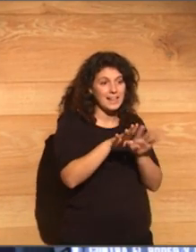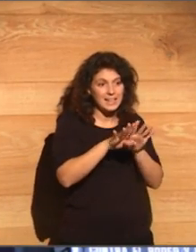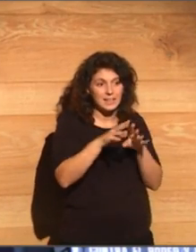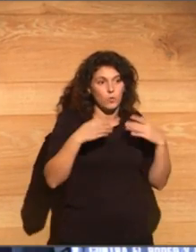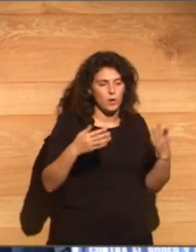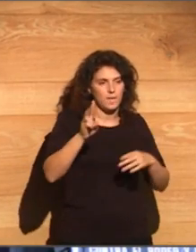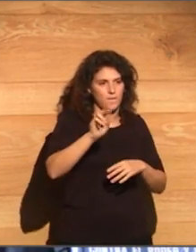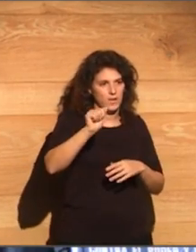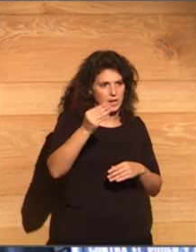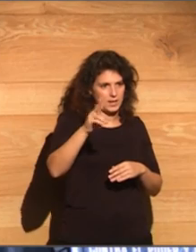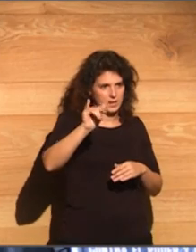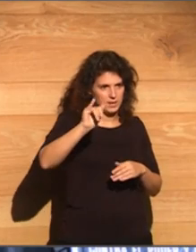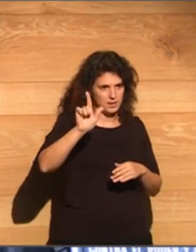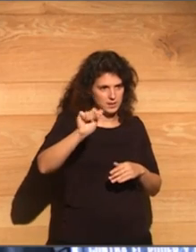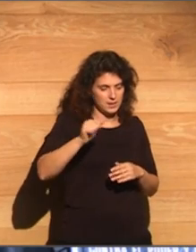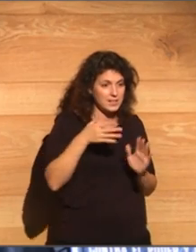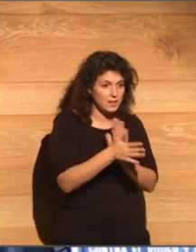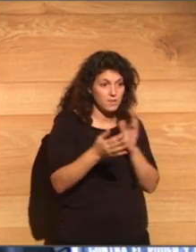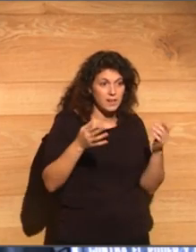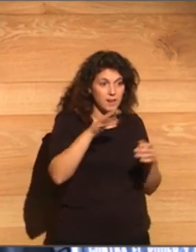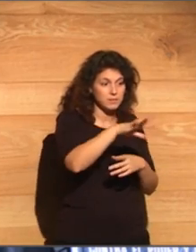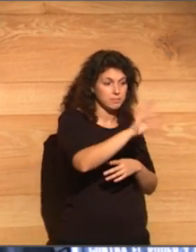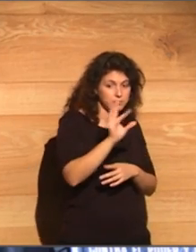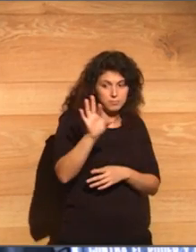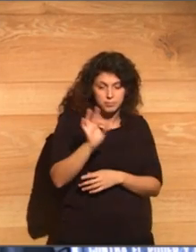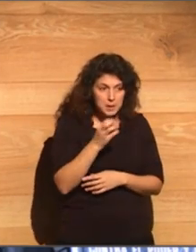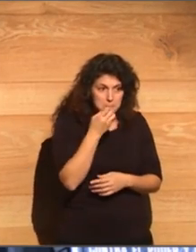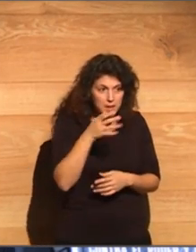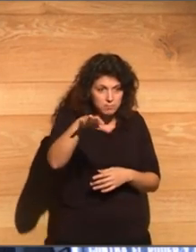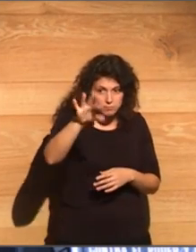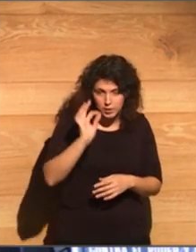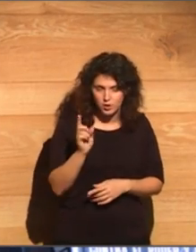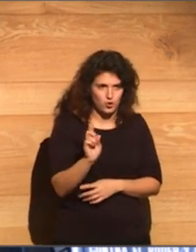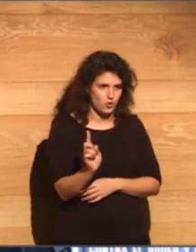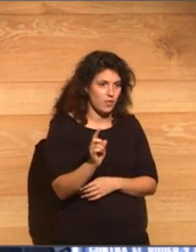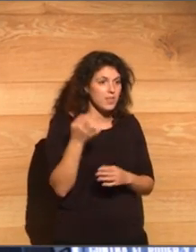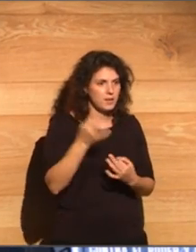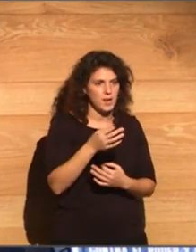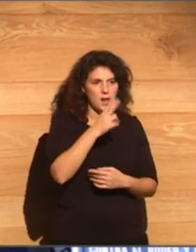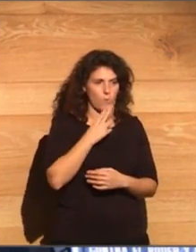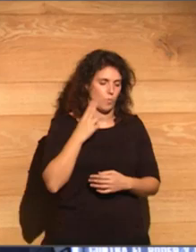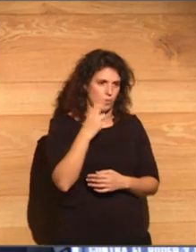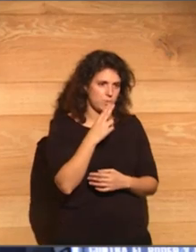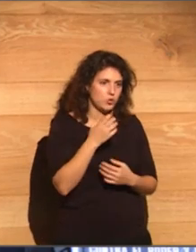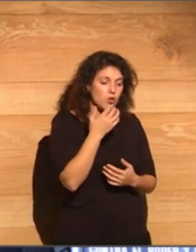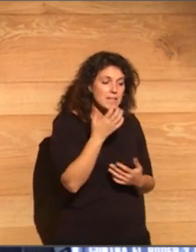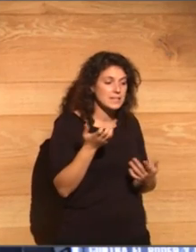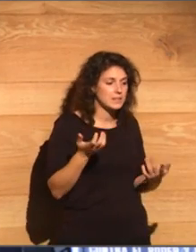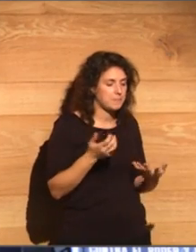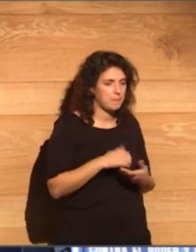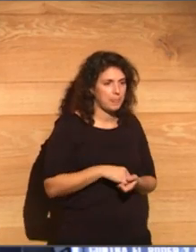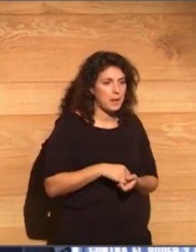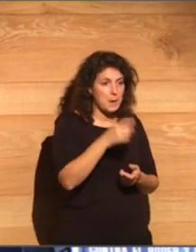sucede ahora, diciendo no está eligiendo el bando del bien, debería comprometerse. Eso ¿qué es. Sucede, sin embargo, con